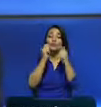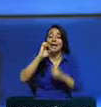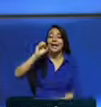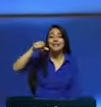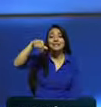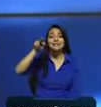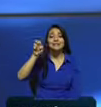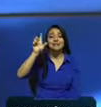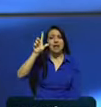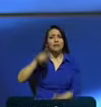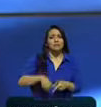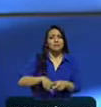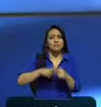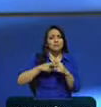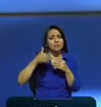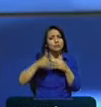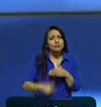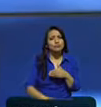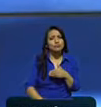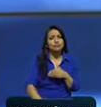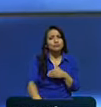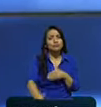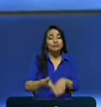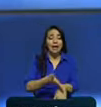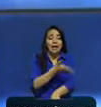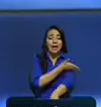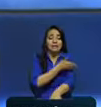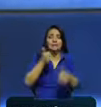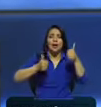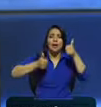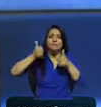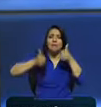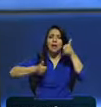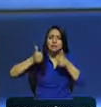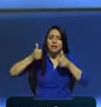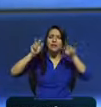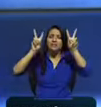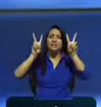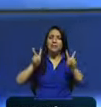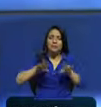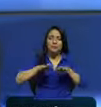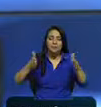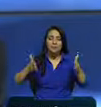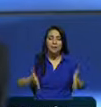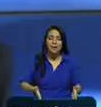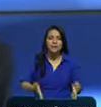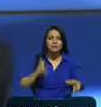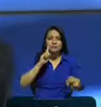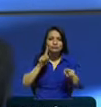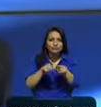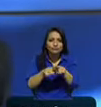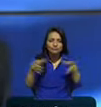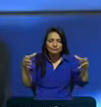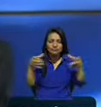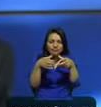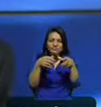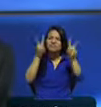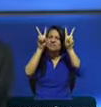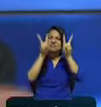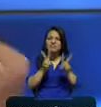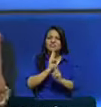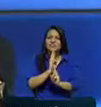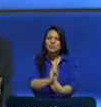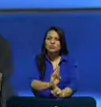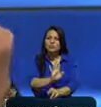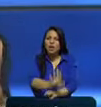proceso durante y antes de la campaña electoral, la denominada Mesa de Convergencia. ¿Cuáles fueron los resultados